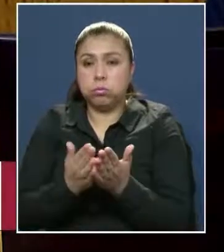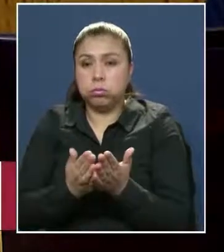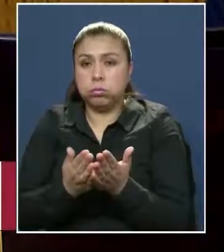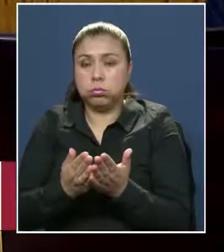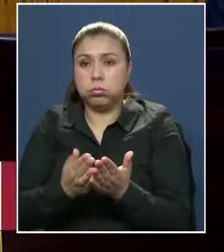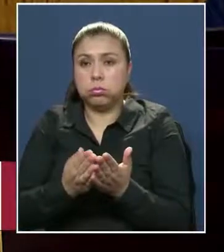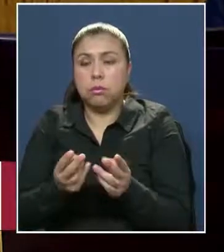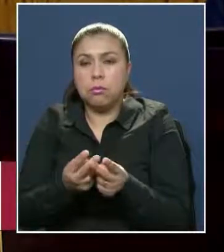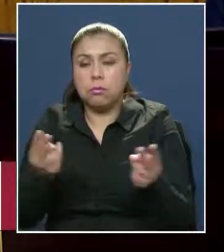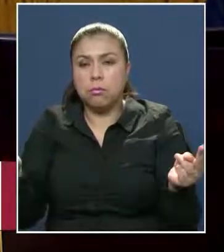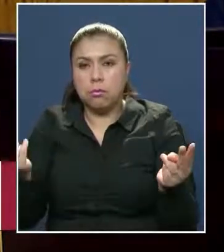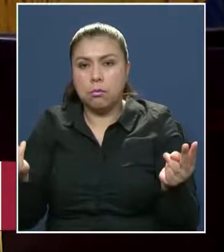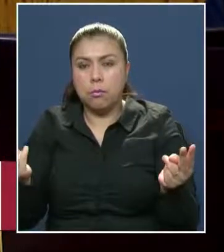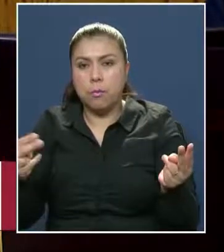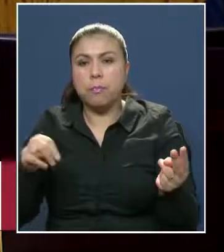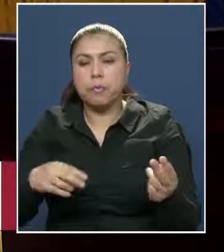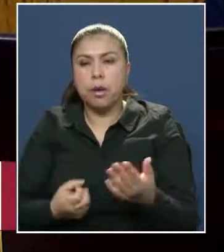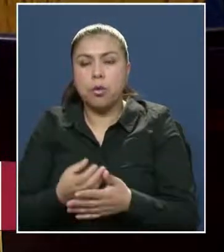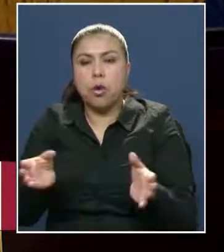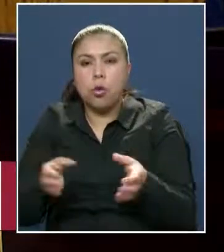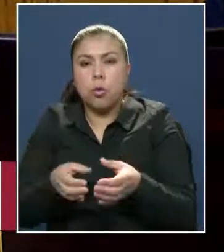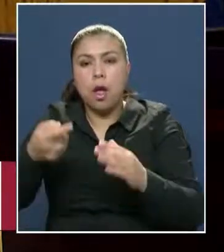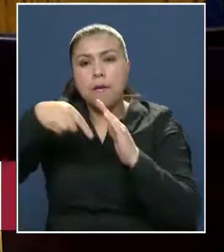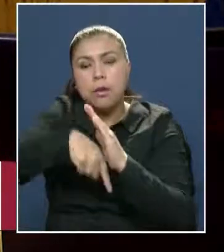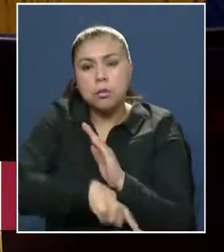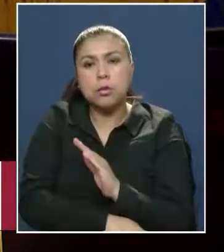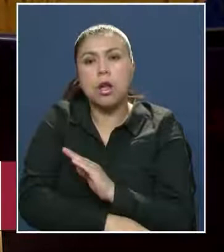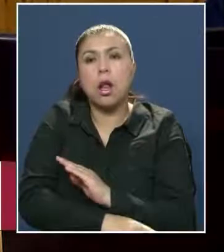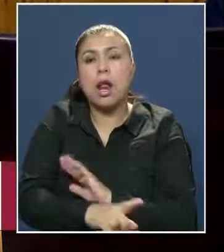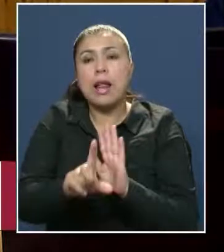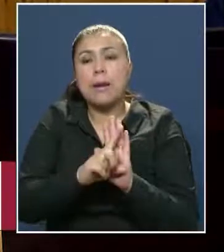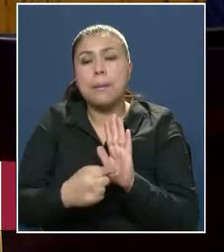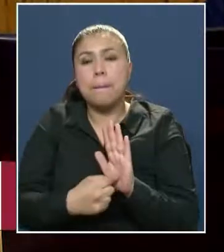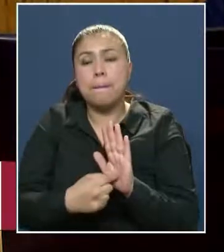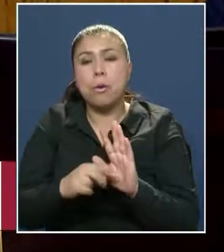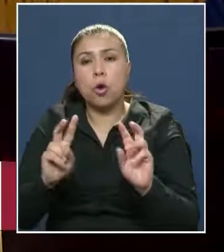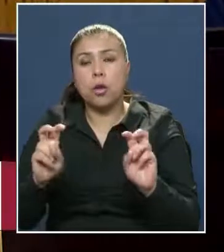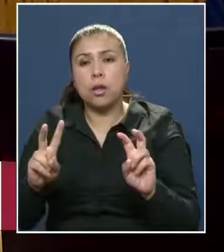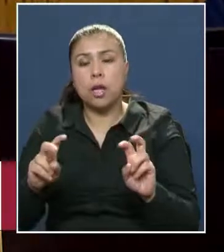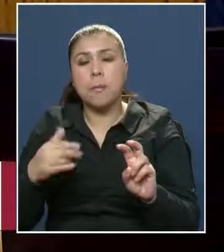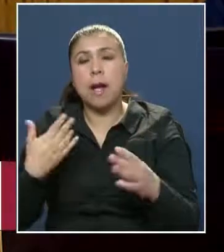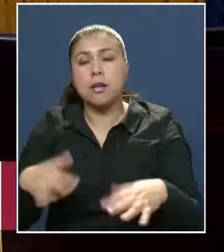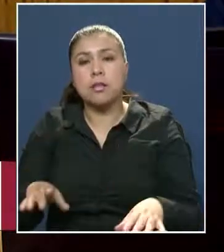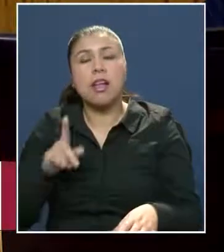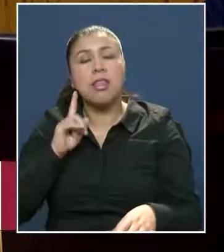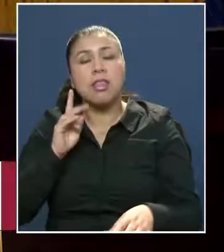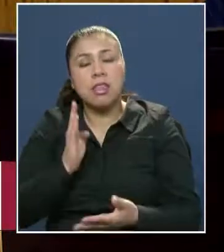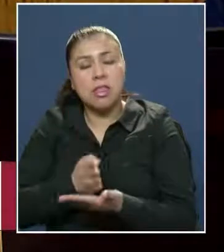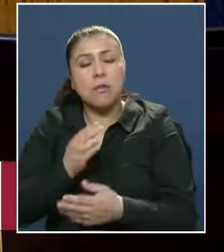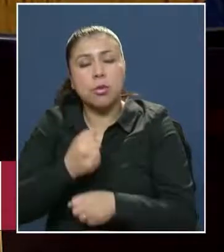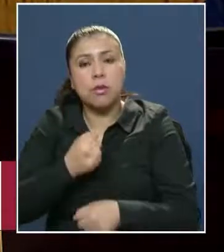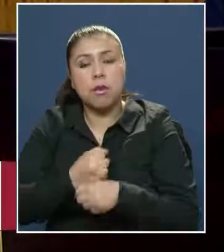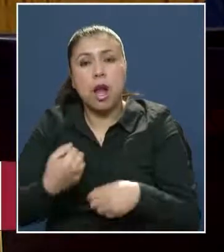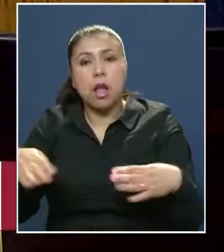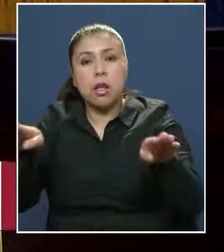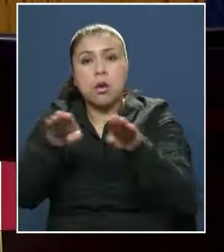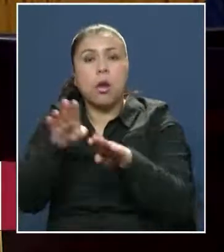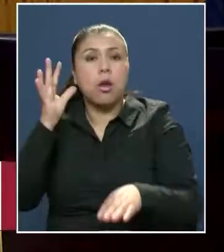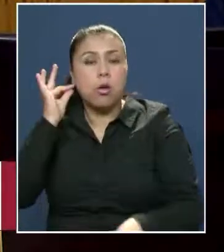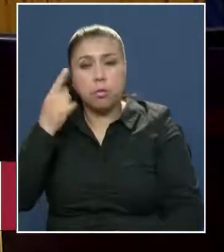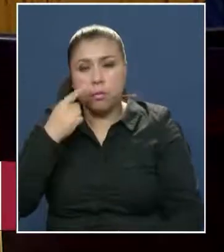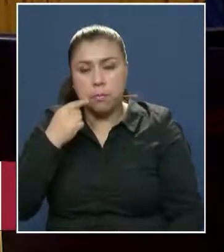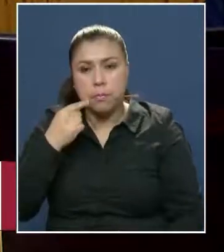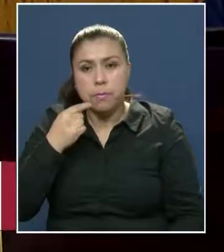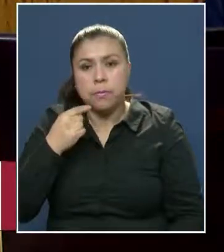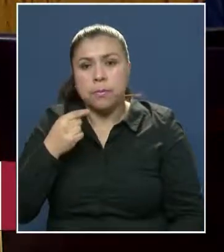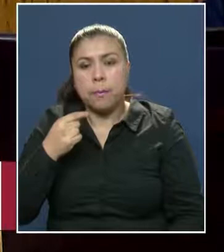seguro esta nueva comisión profundizará y legislará al respecto. Desde ya debemos comenzar a trabajar en igualar los derechos entre mujeres y